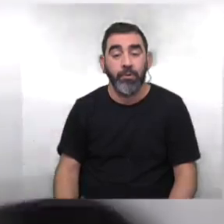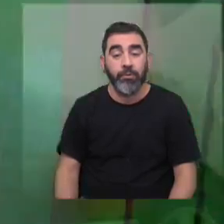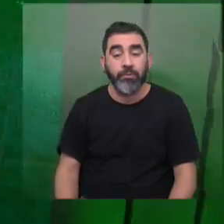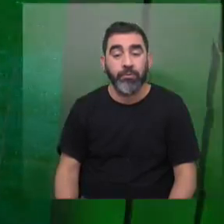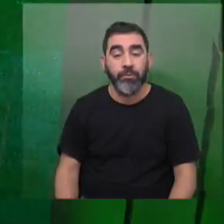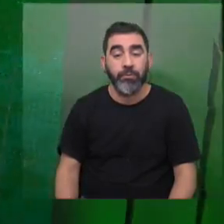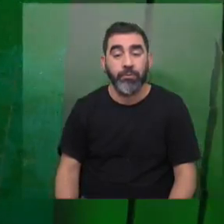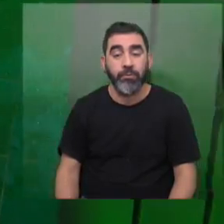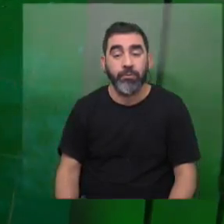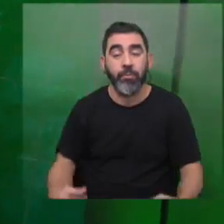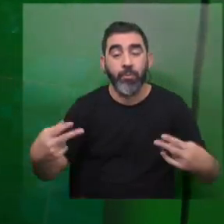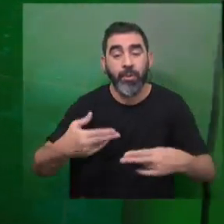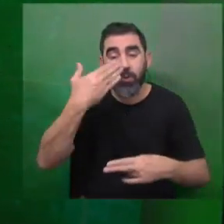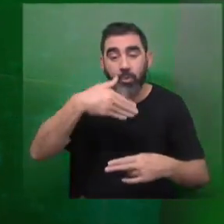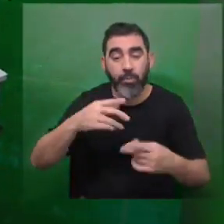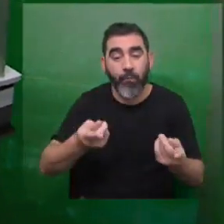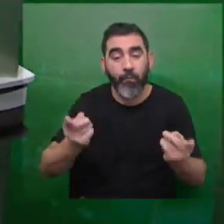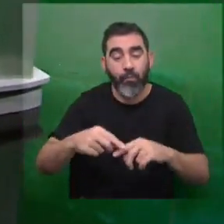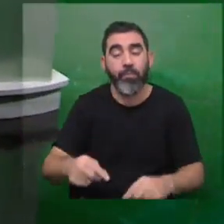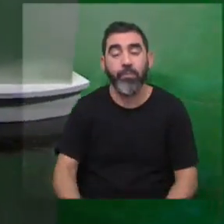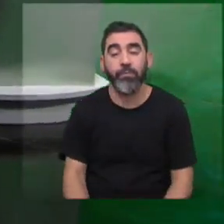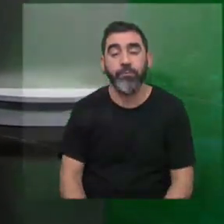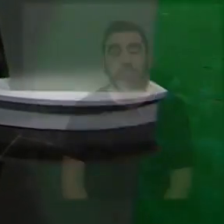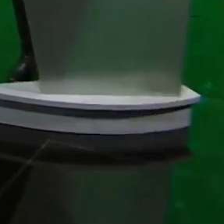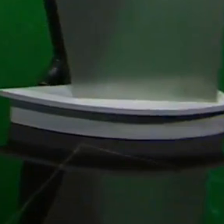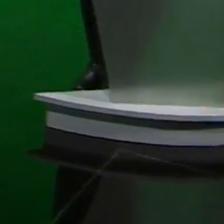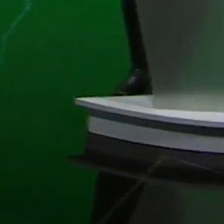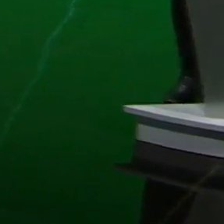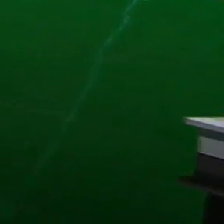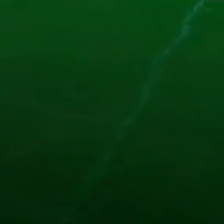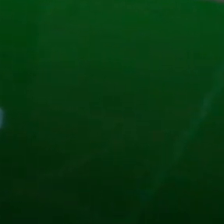combustibles hacemos una pausa muy breve y volvemos enseguida